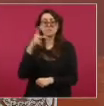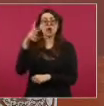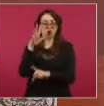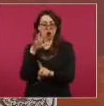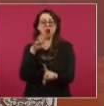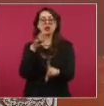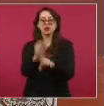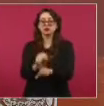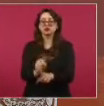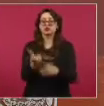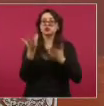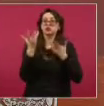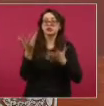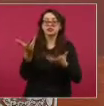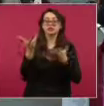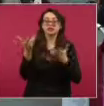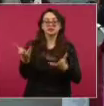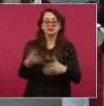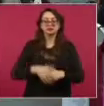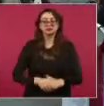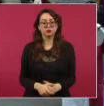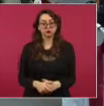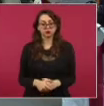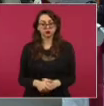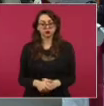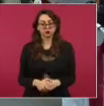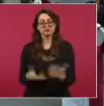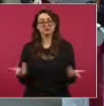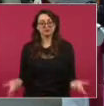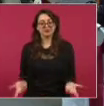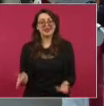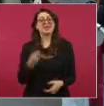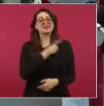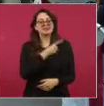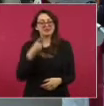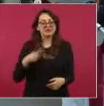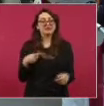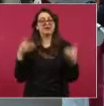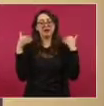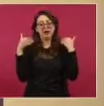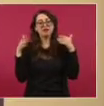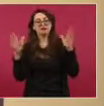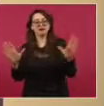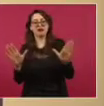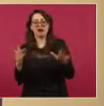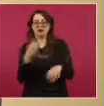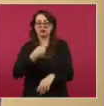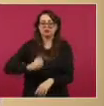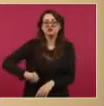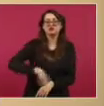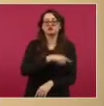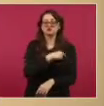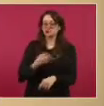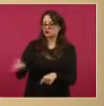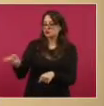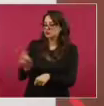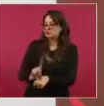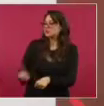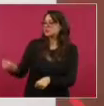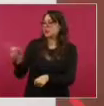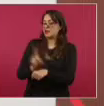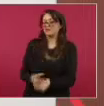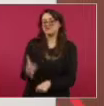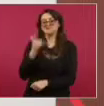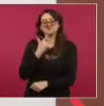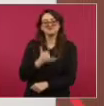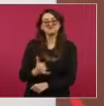para todas y todos, ese país que debemos ser y por el cual día a día trabajamos, perseveramos